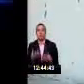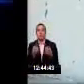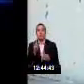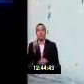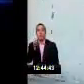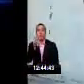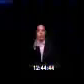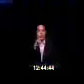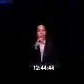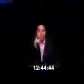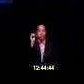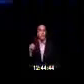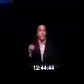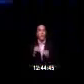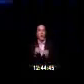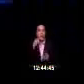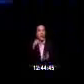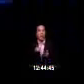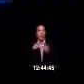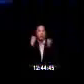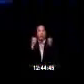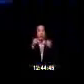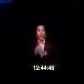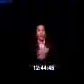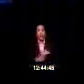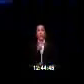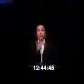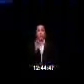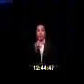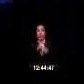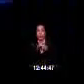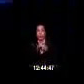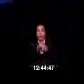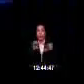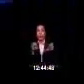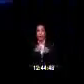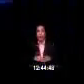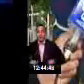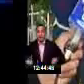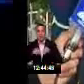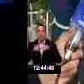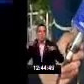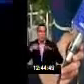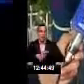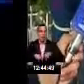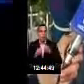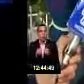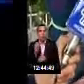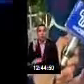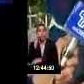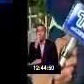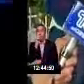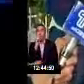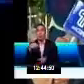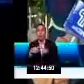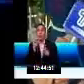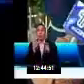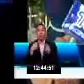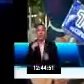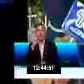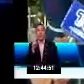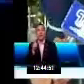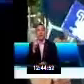un 1.5% más. Por ejemplo, durante el paro nacional, 40 fincas florícolas fueron vandalizadas. Una vez que perdemos un cliente porque no recibe